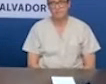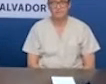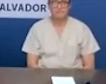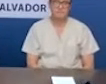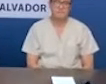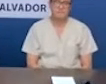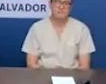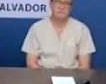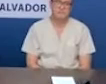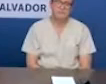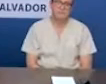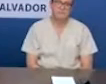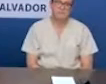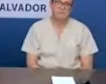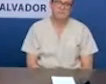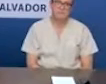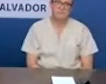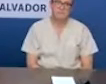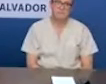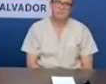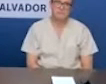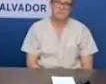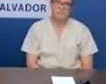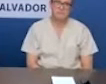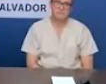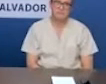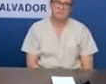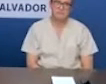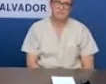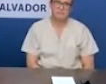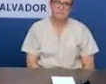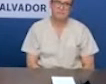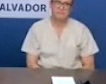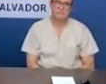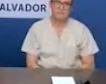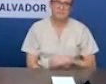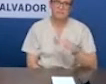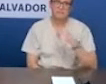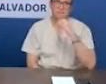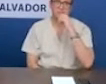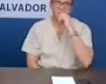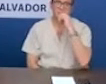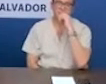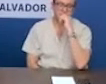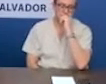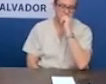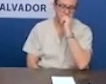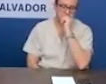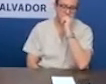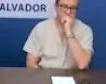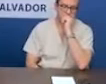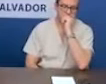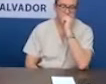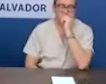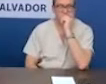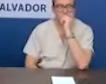agitación. Puede darse rechazo a la comida. Dentro de los síntomas poco comunes, pero que también se han registrado que se